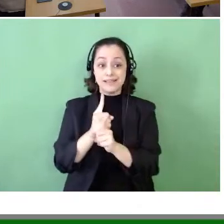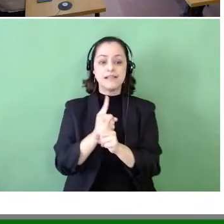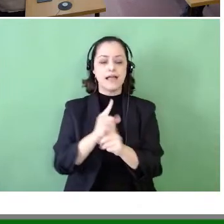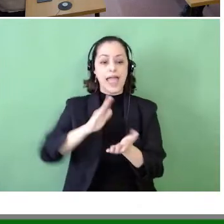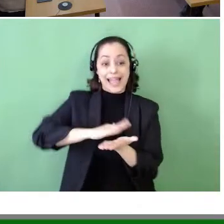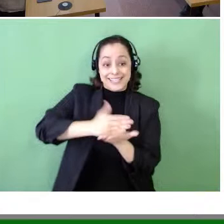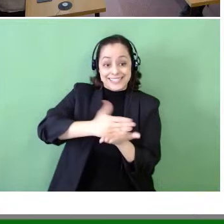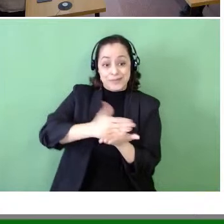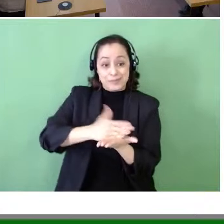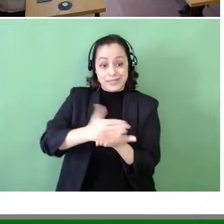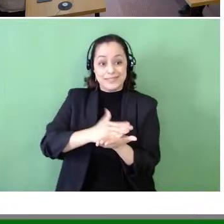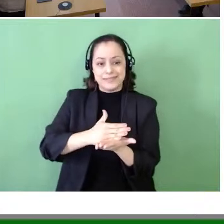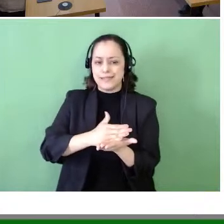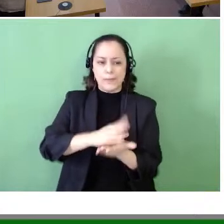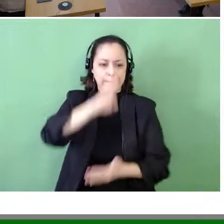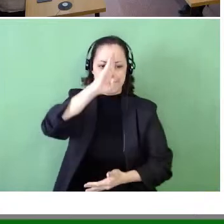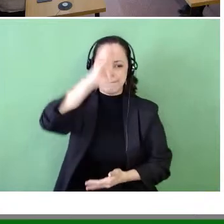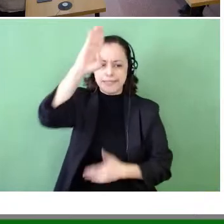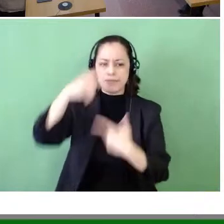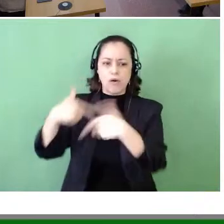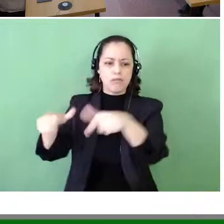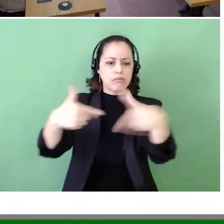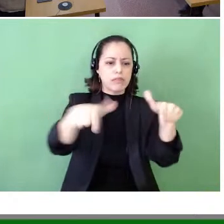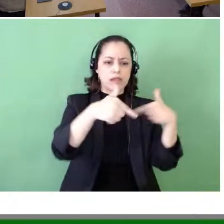interpretación es predominante en el mercado.